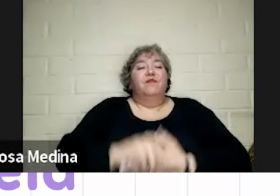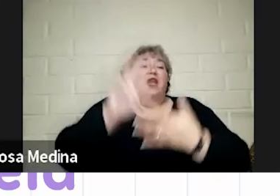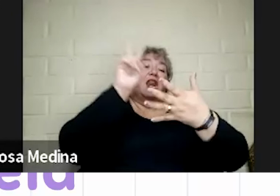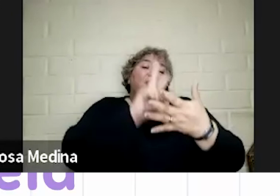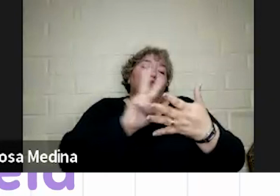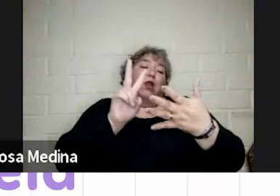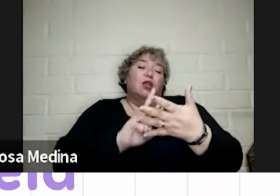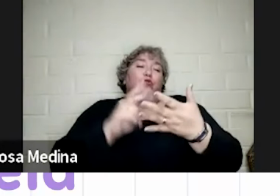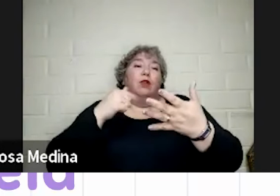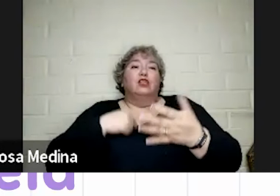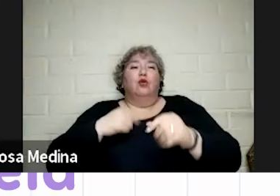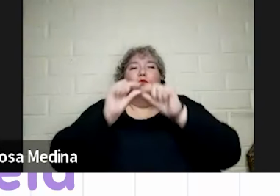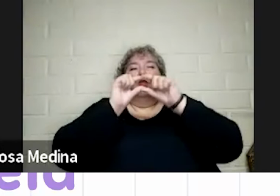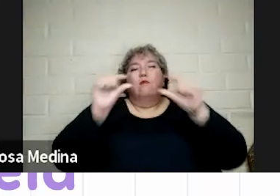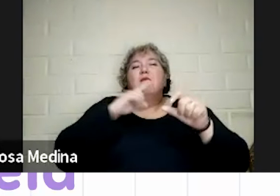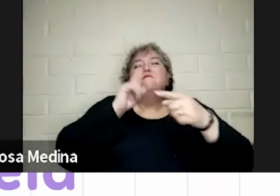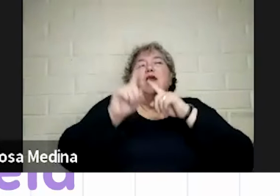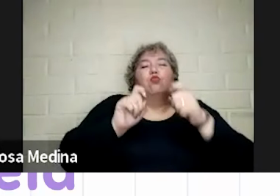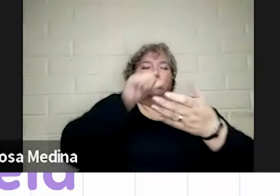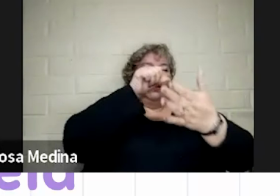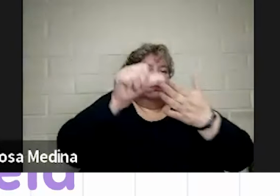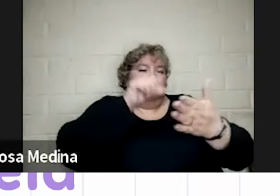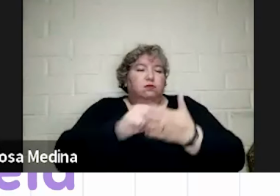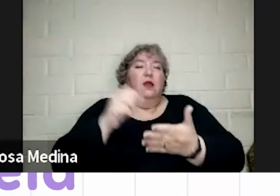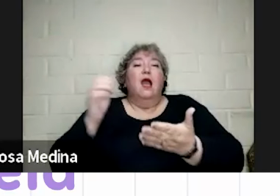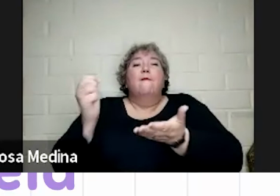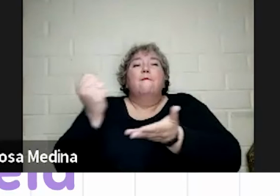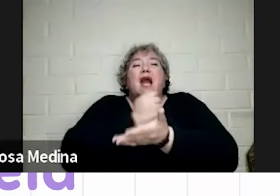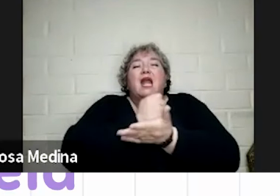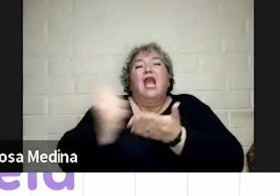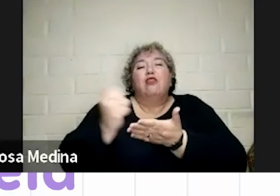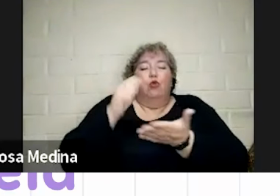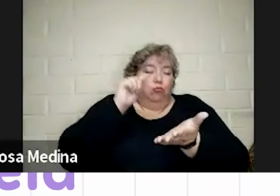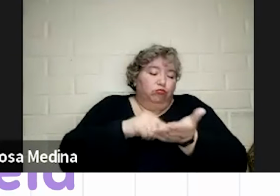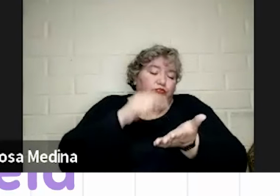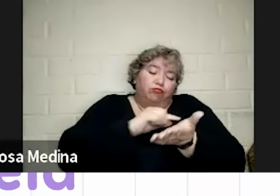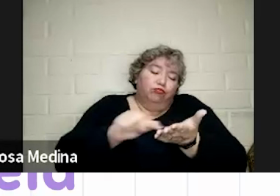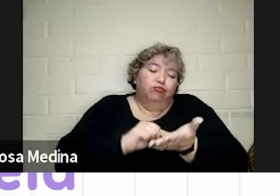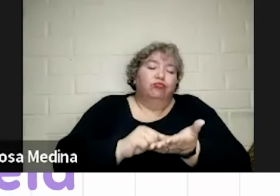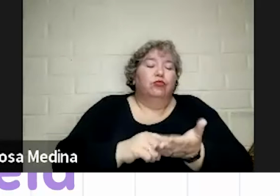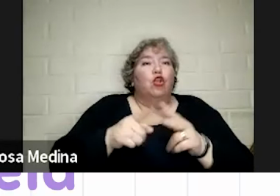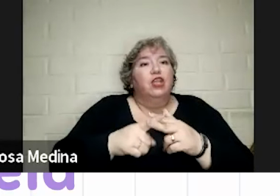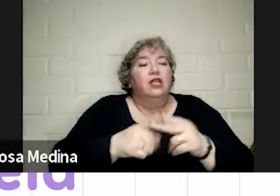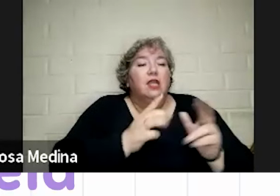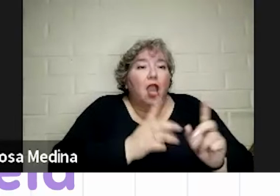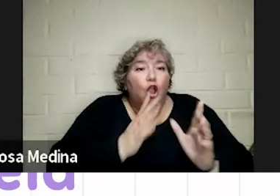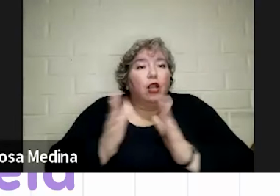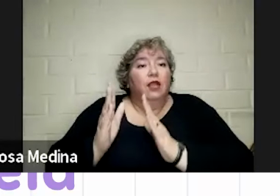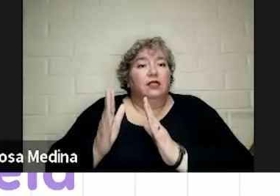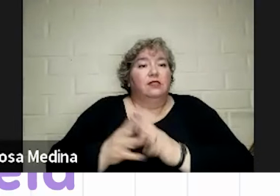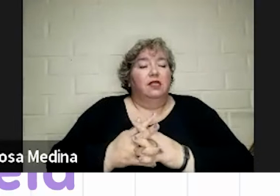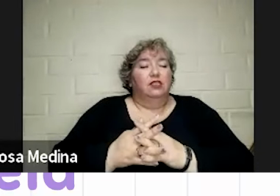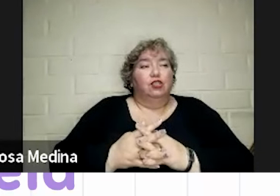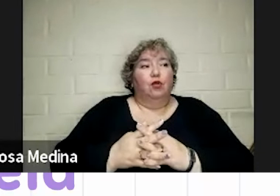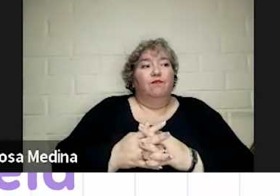con preguntas, puedo ir destacando mientras voy leyendo, ¿cierto? O técnicas de organización y monitoreo también pueden ser ver cada